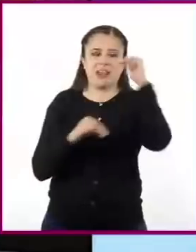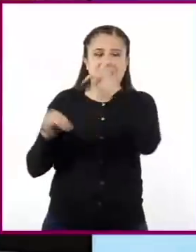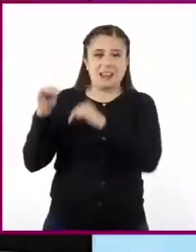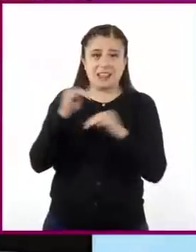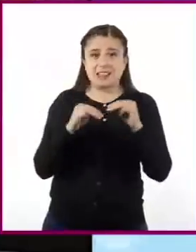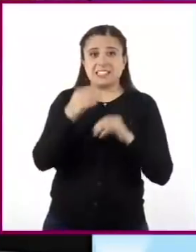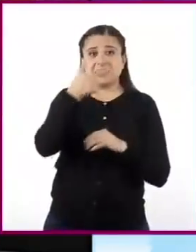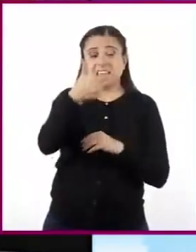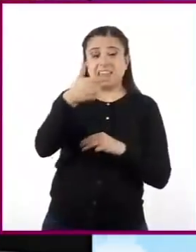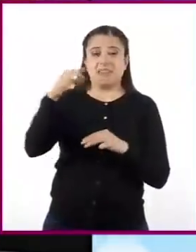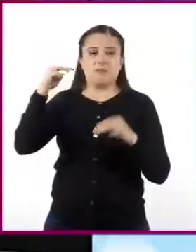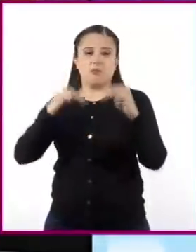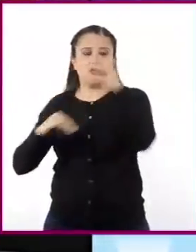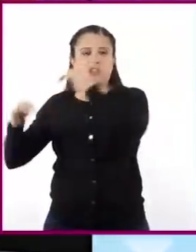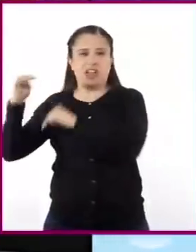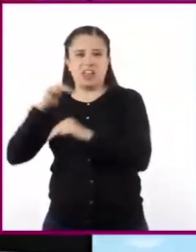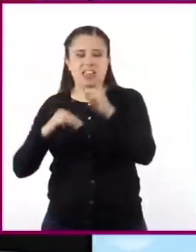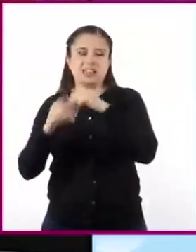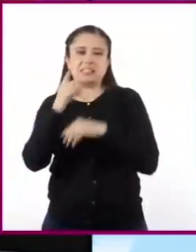7 cerros